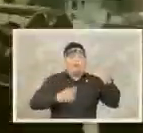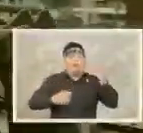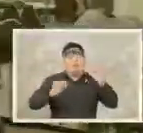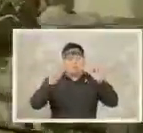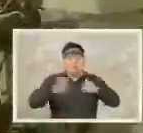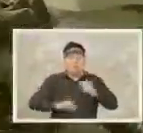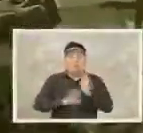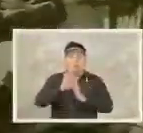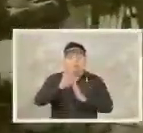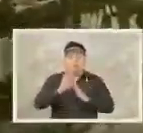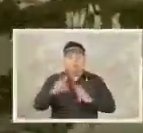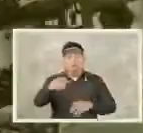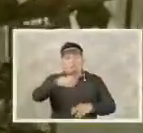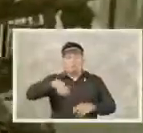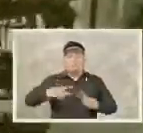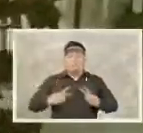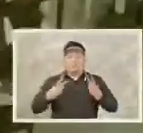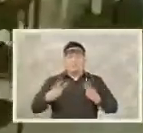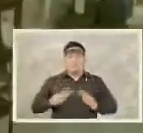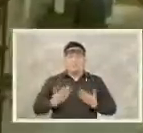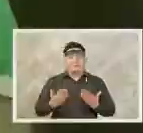vivir.